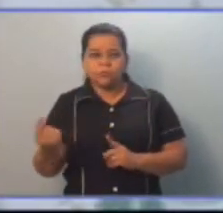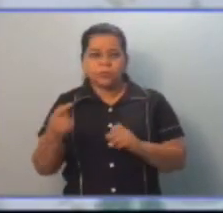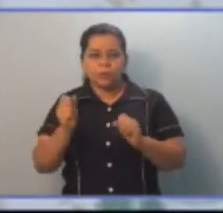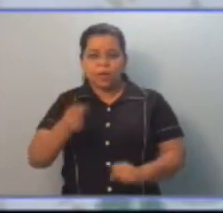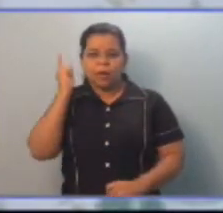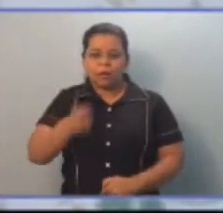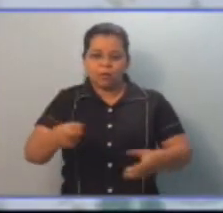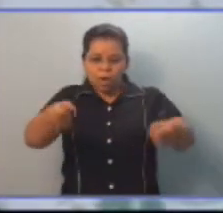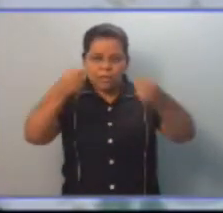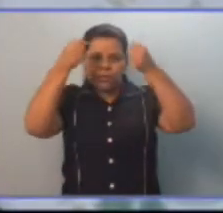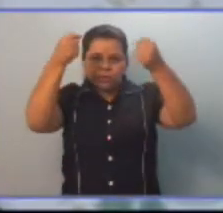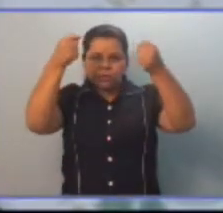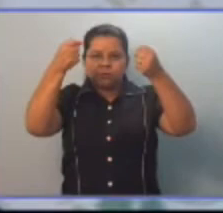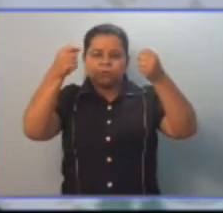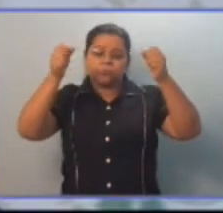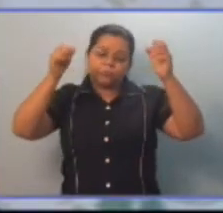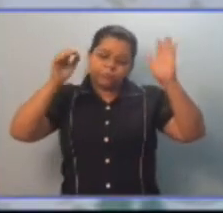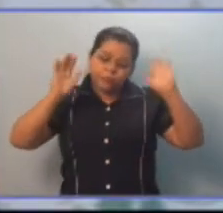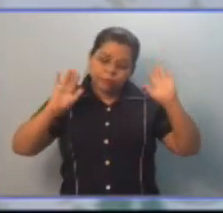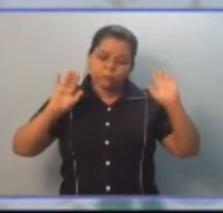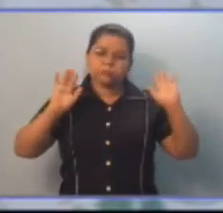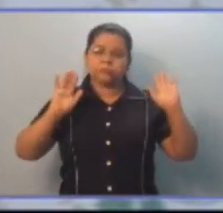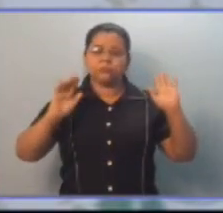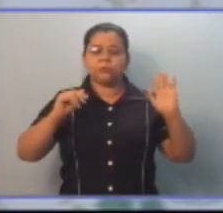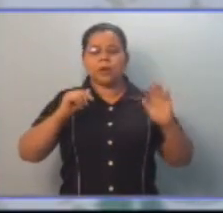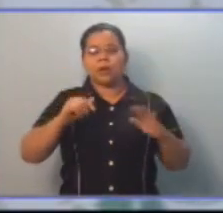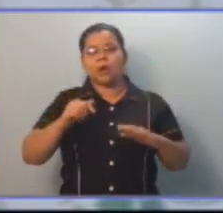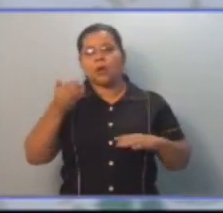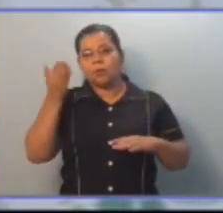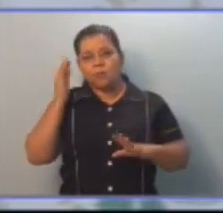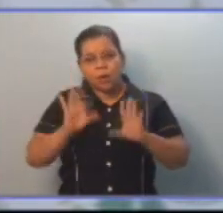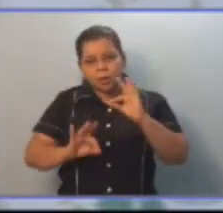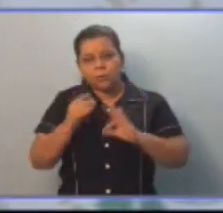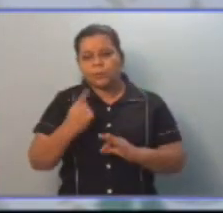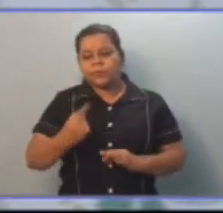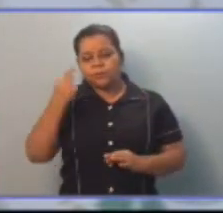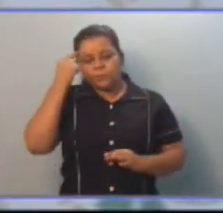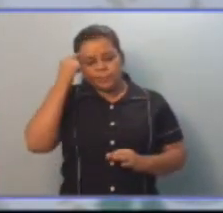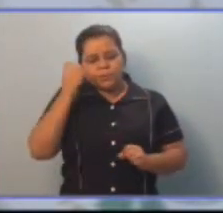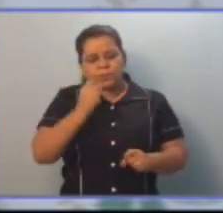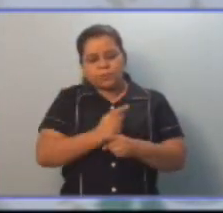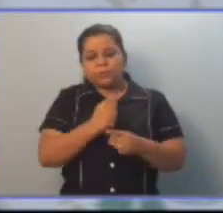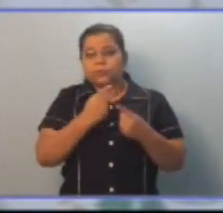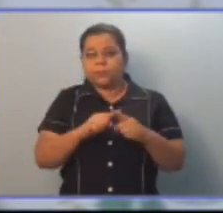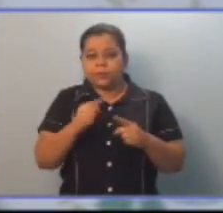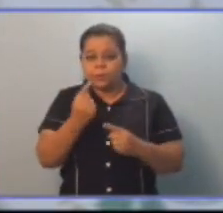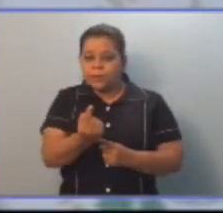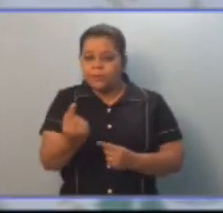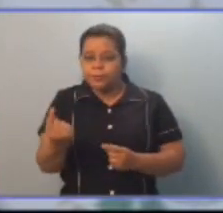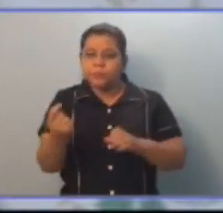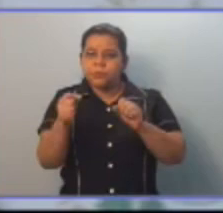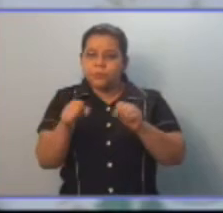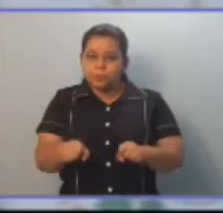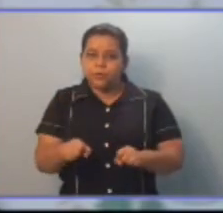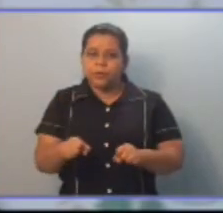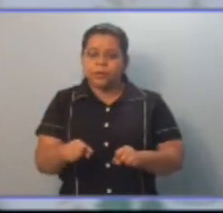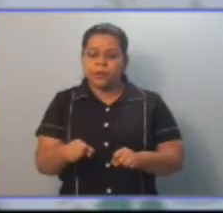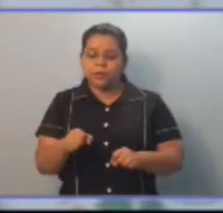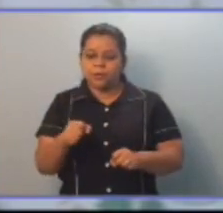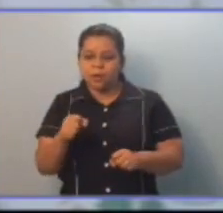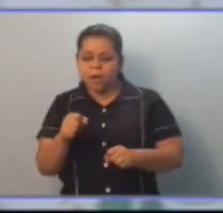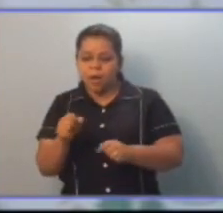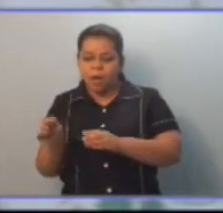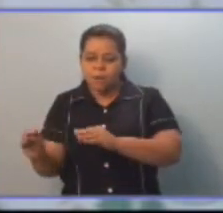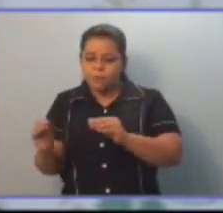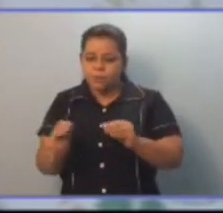penalmente, como considero humildemente sea mal interpretado, sino que ellos sean resarcidos en su perjuicio, en